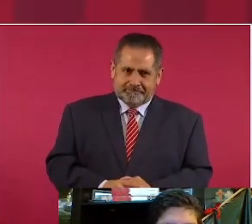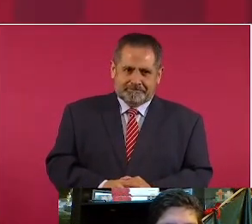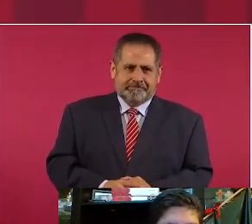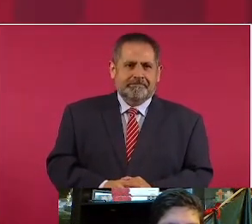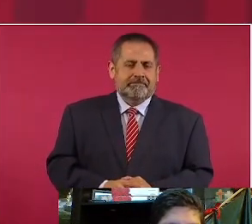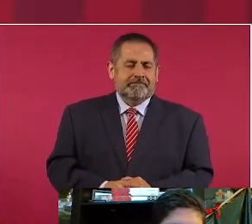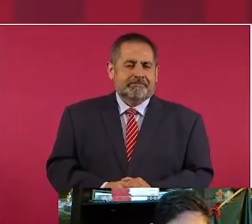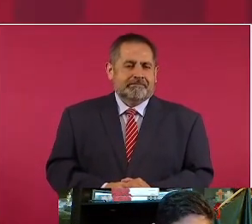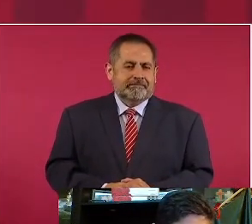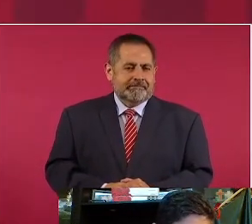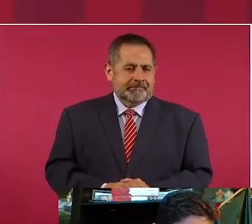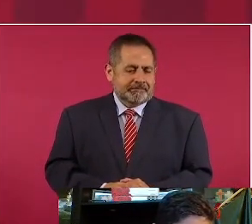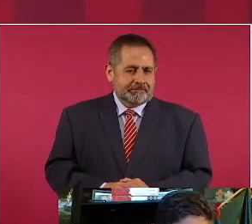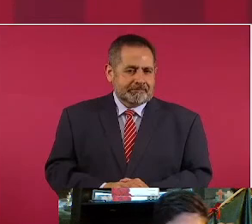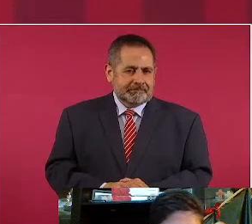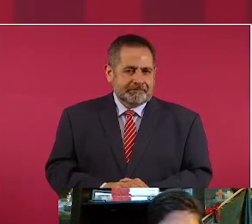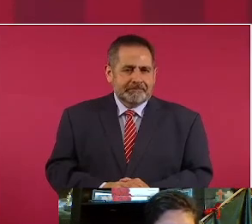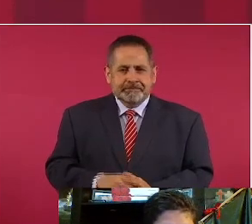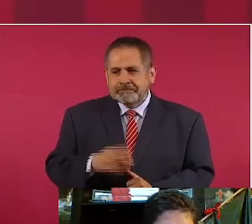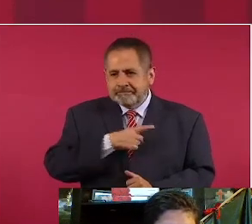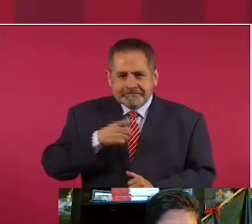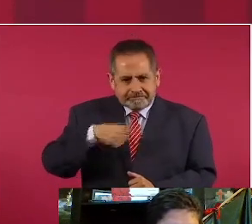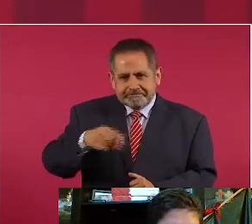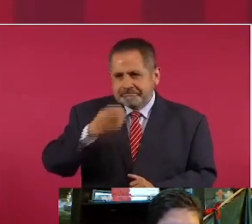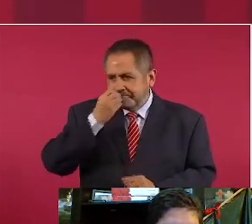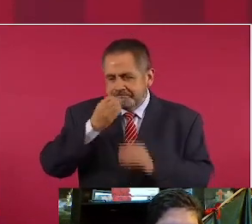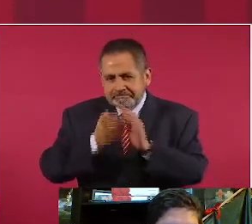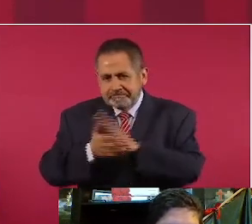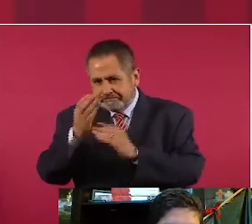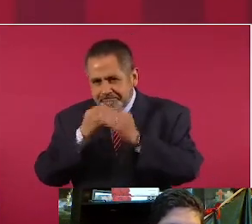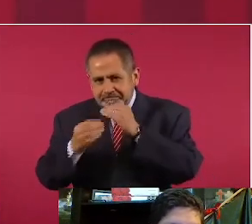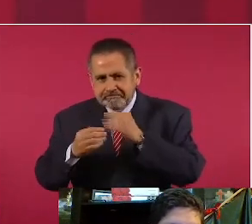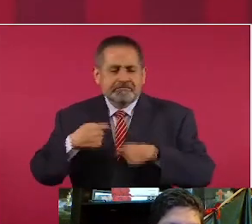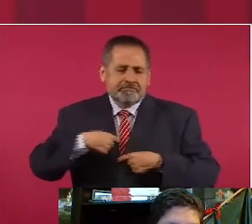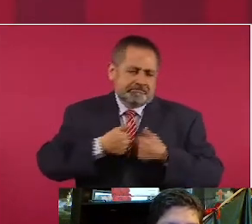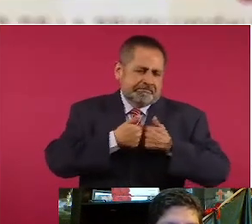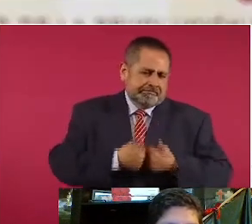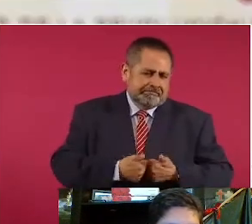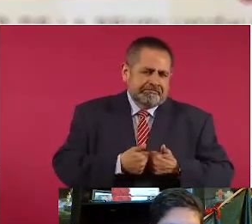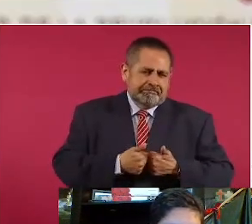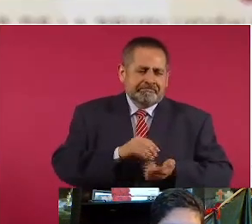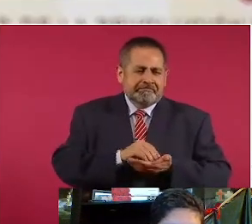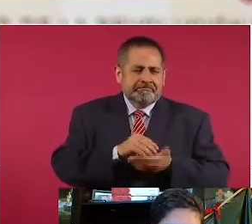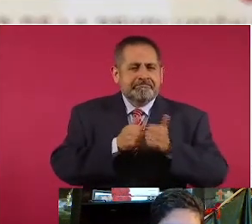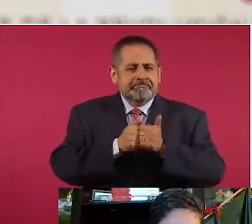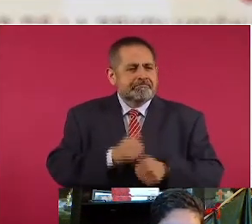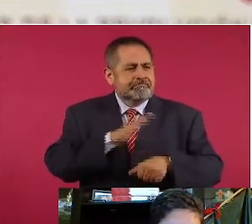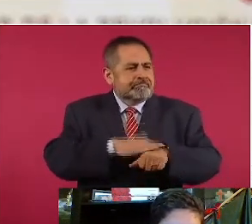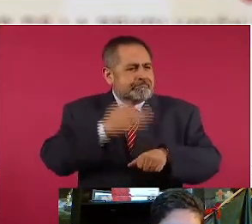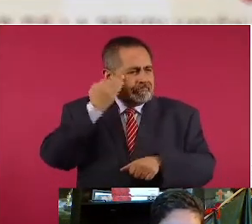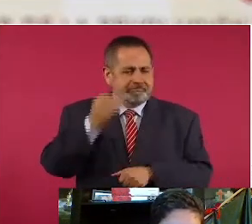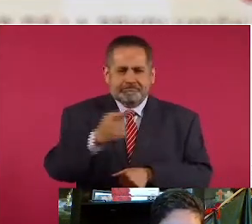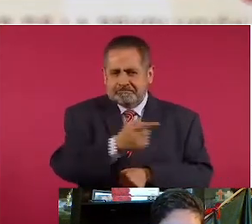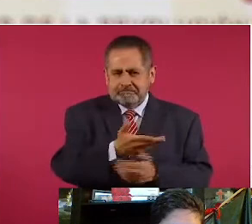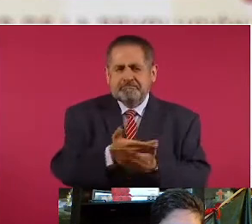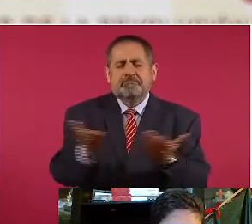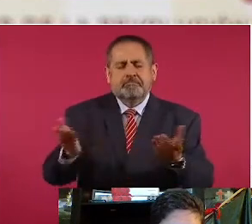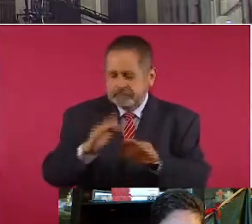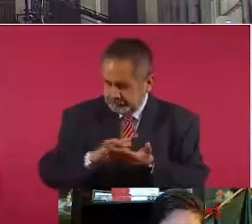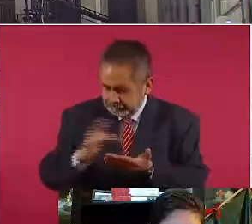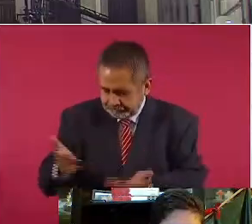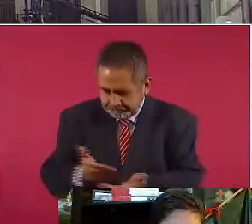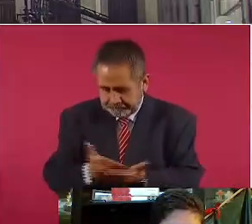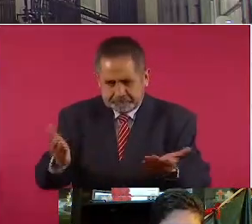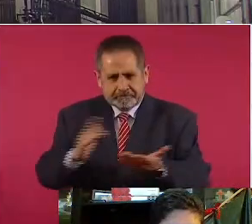también tarda su tiempo, ya hay que ir a desayunar, ya nosotros nos vamos a quedar un rato más. Muchas